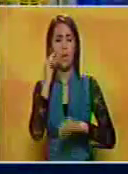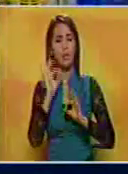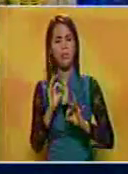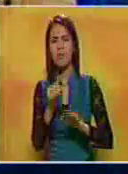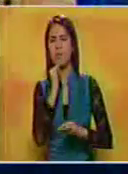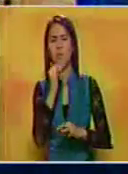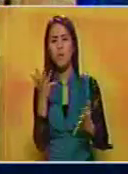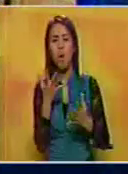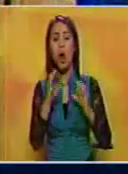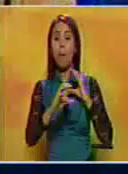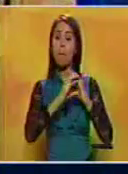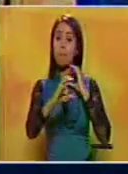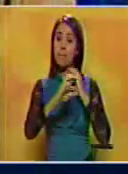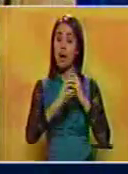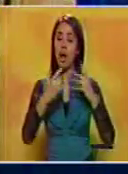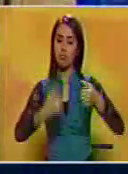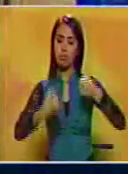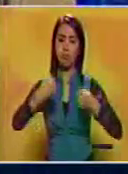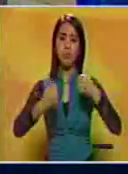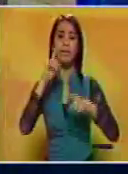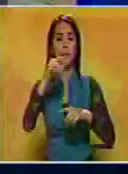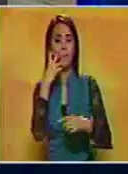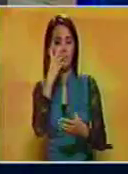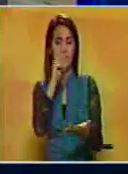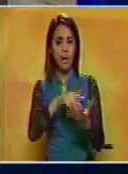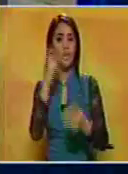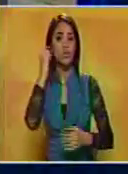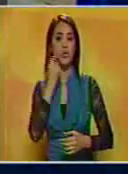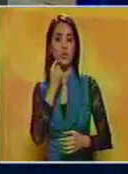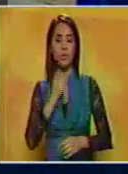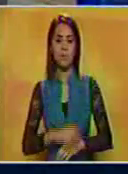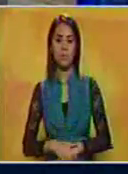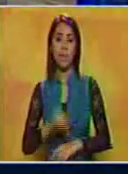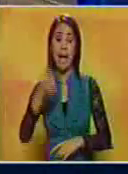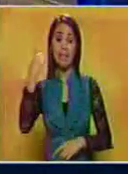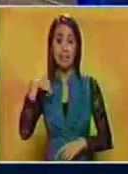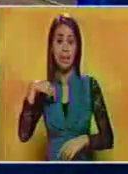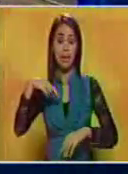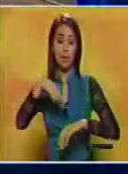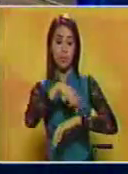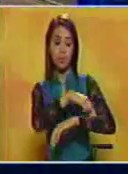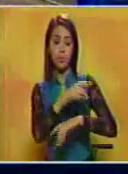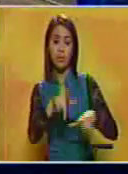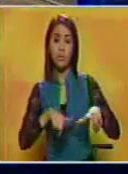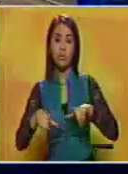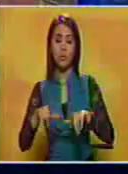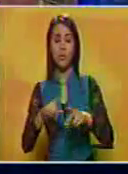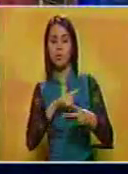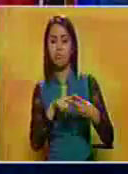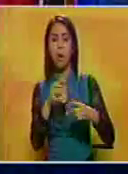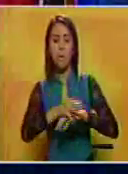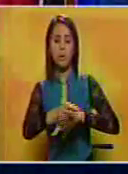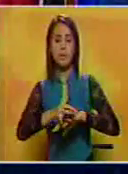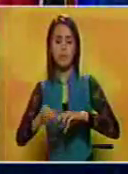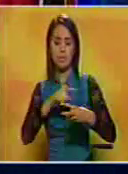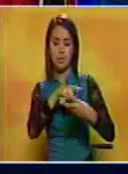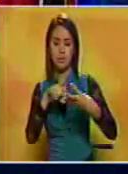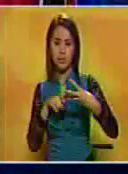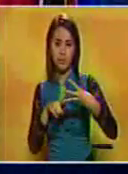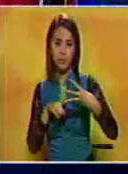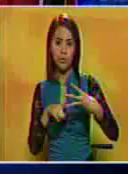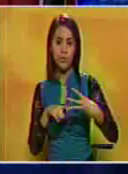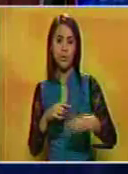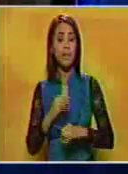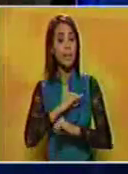señaló que la caravana de la esperanza también visitó el estado sucre precisó que ayer recorrieron los municipios benítez marinos riveros y bolívar y